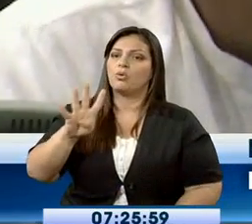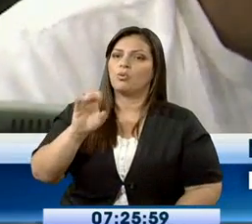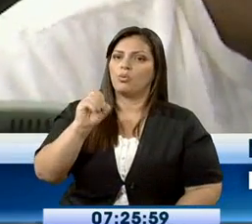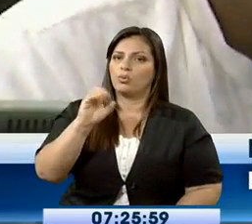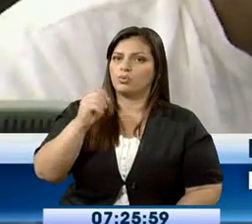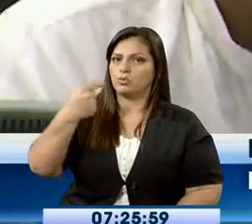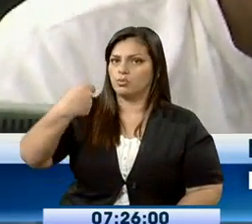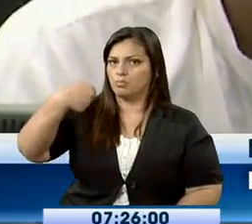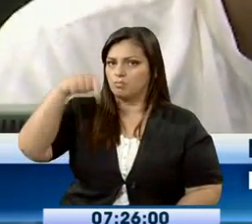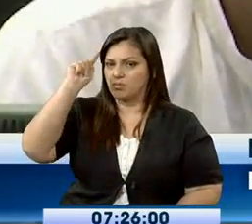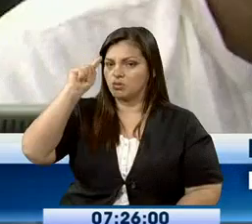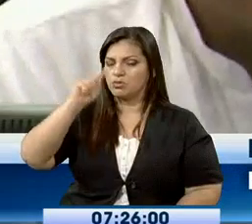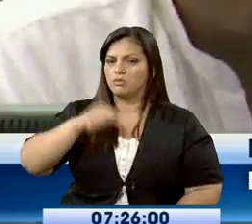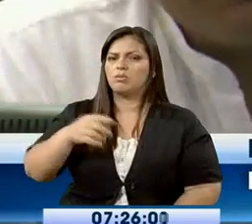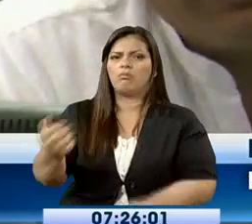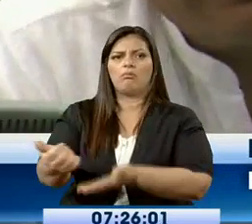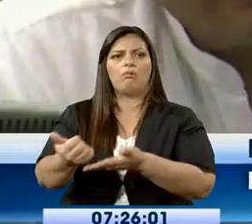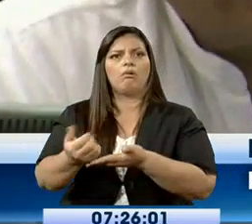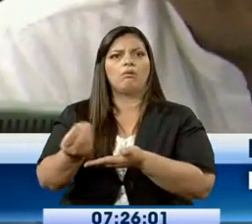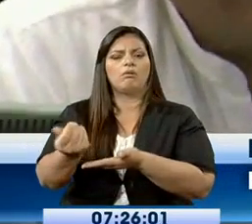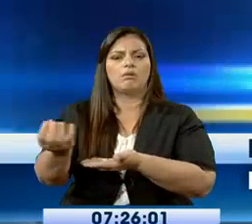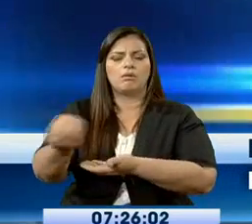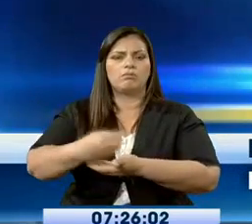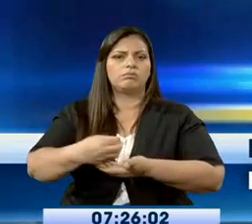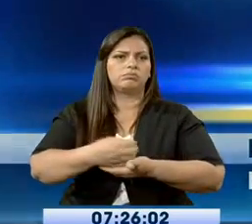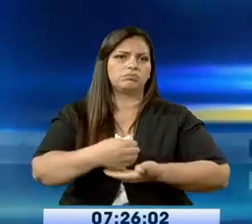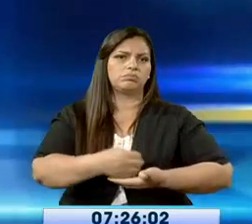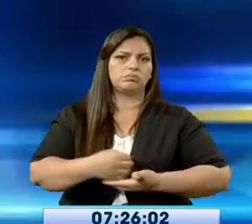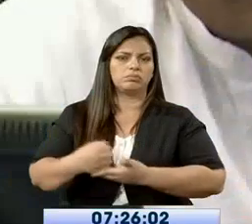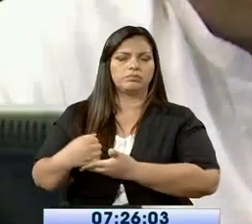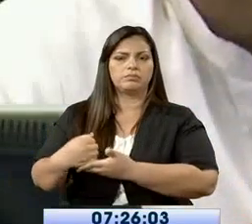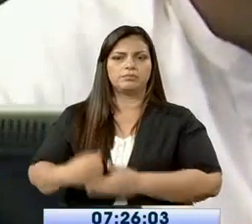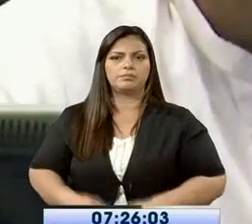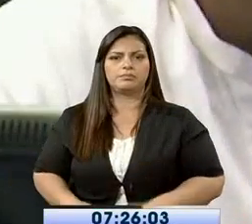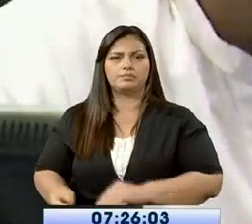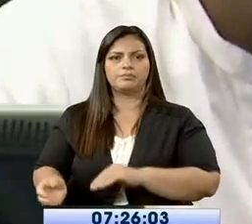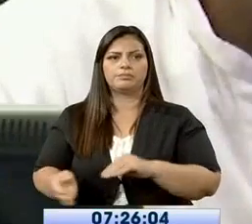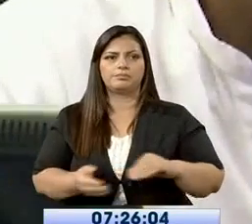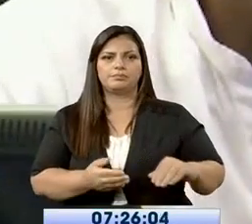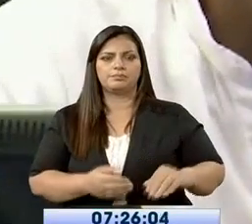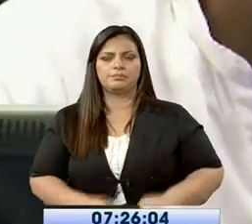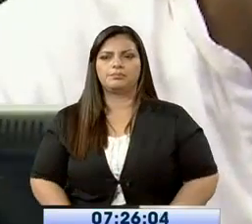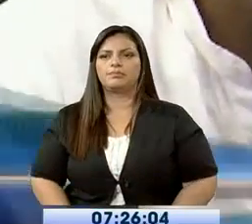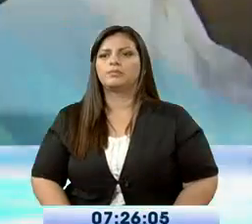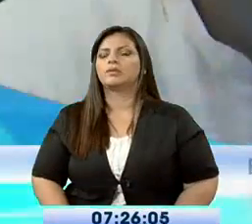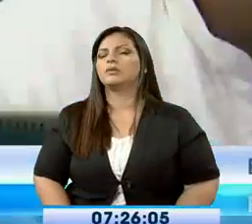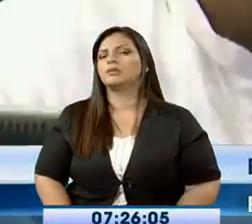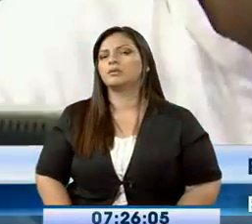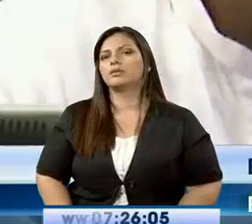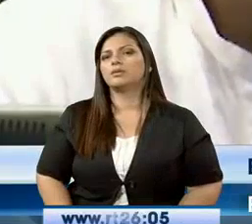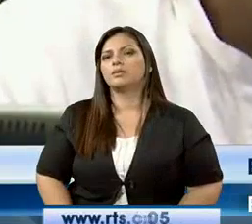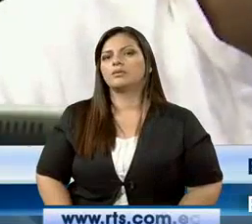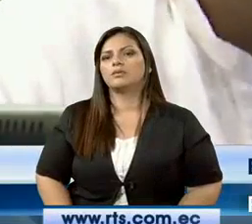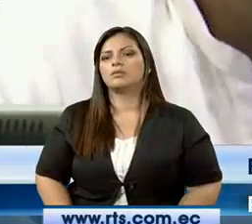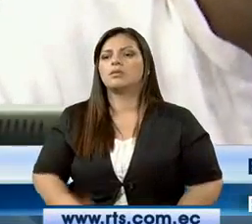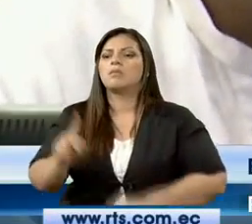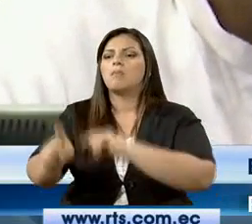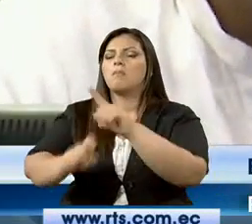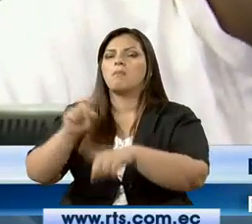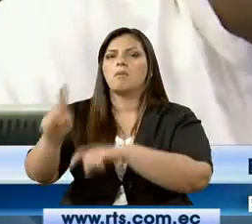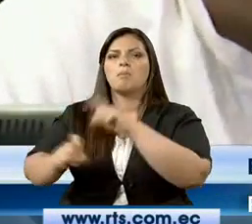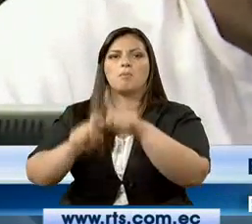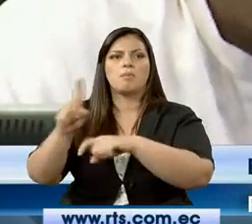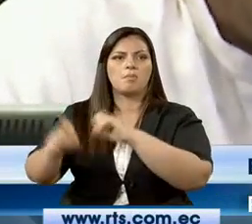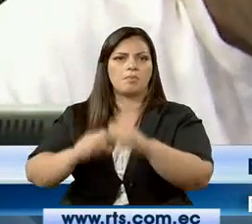en beneficios por la preferencia arancelaria. Popularidad. Acaba de salir una encuesta internacional que nos pone el tercer gobierno más popular